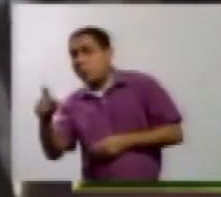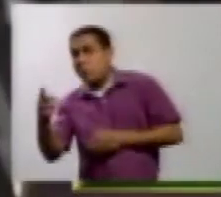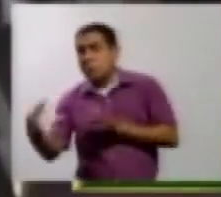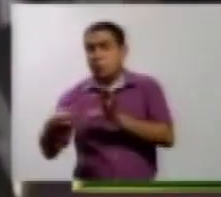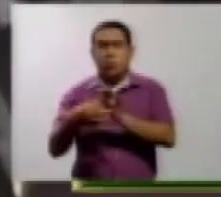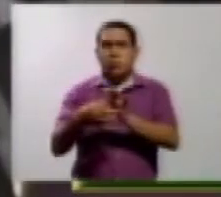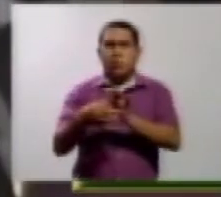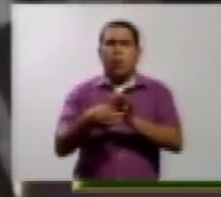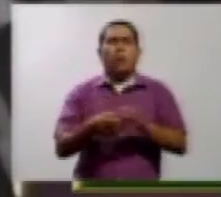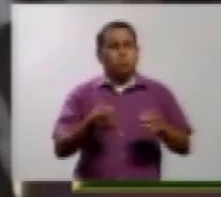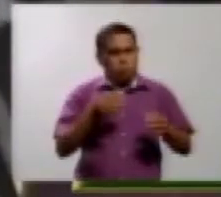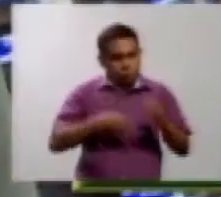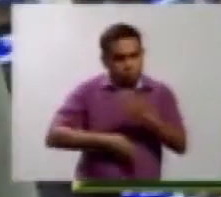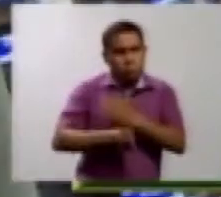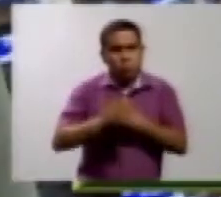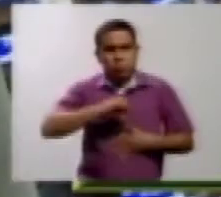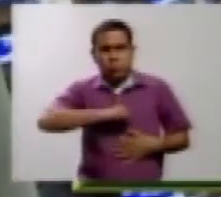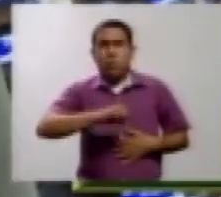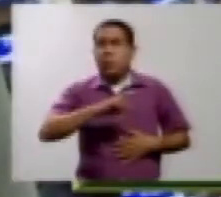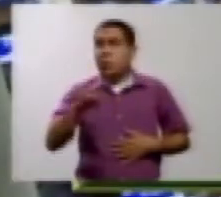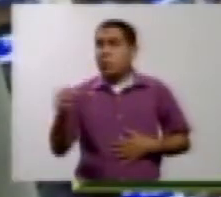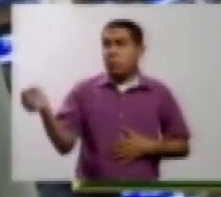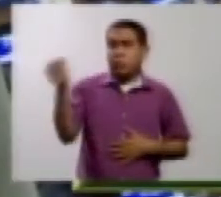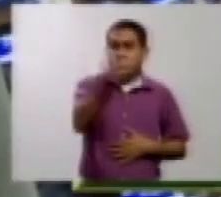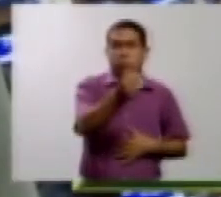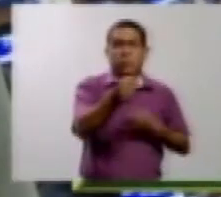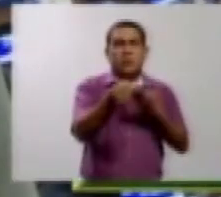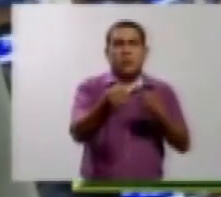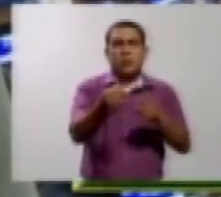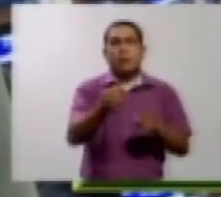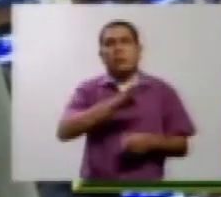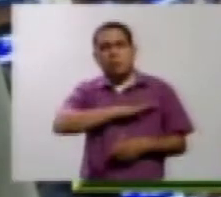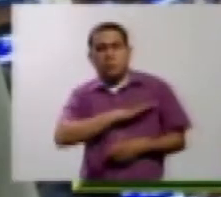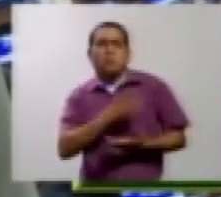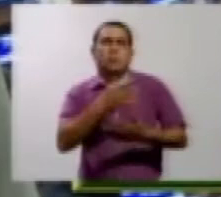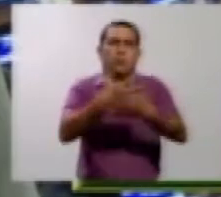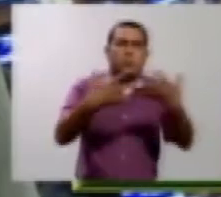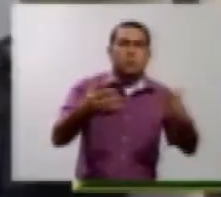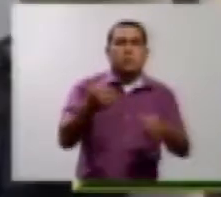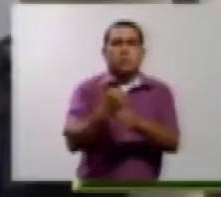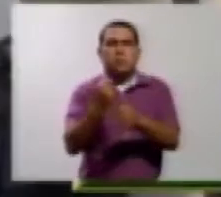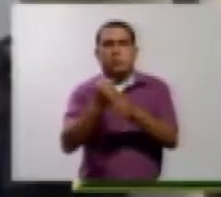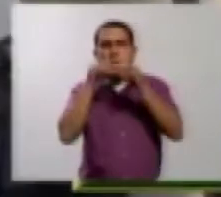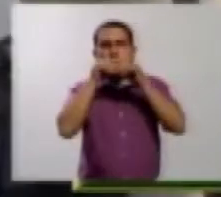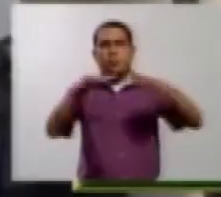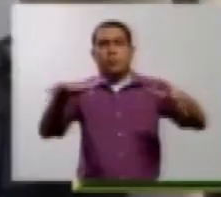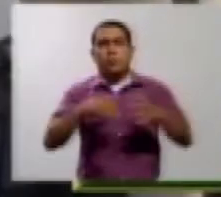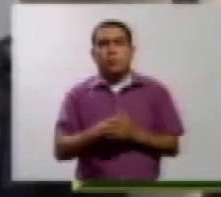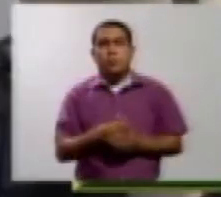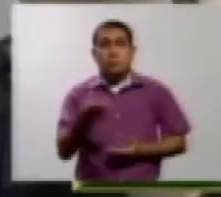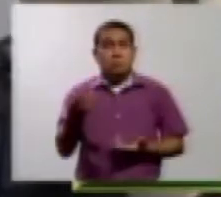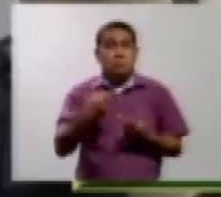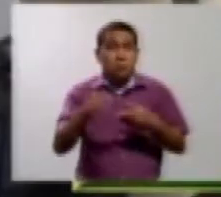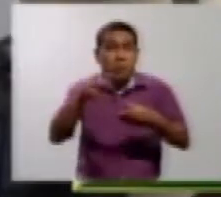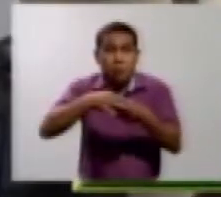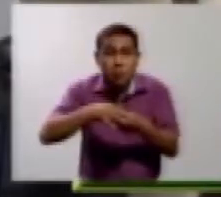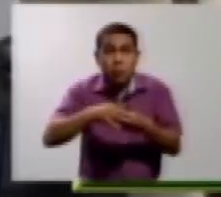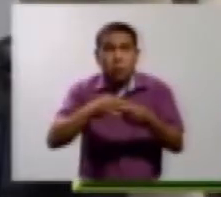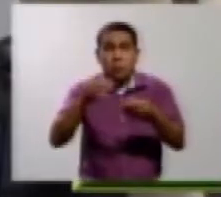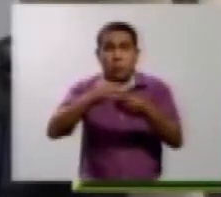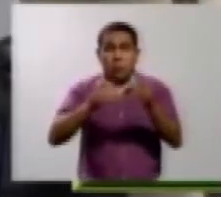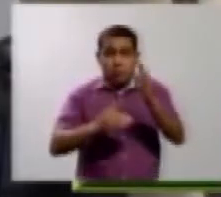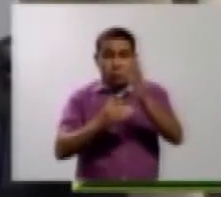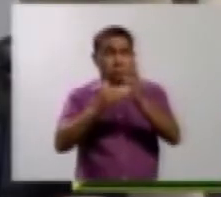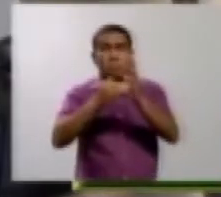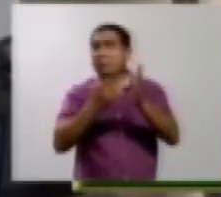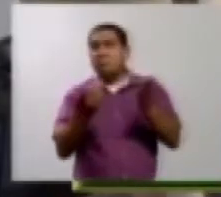umbral y tener el derecho de postular candidatos a las corporaciones públicas. Este punto en particular no alcanzó los votos suficientes ni en la Cámara